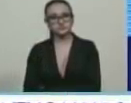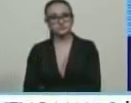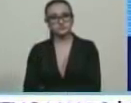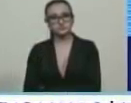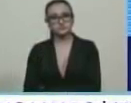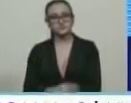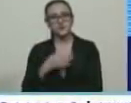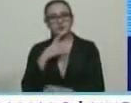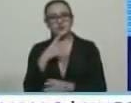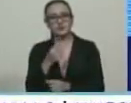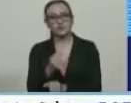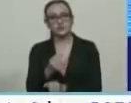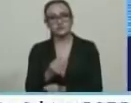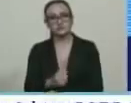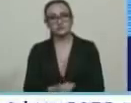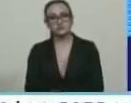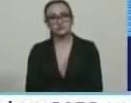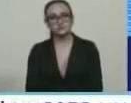de confianza,